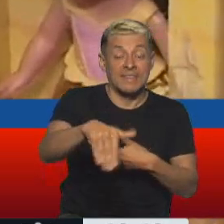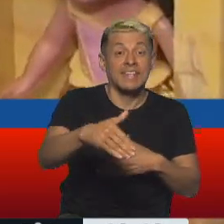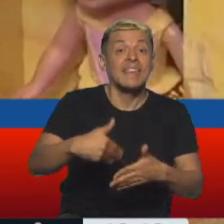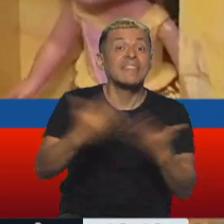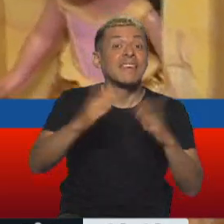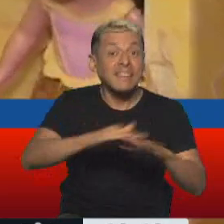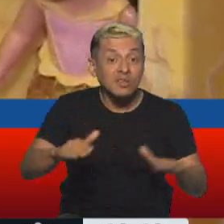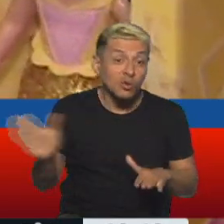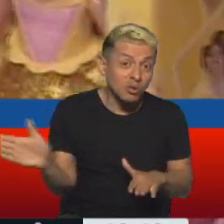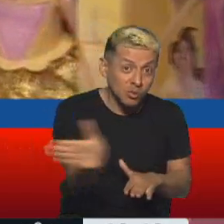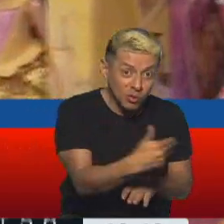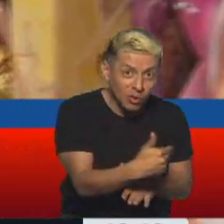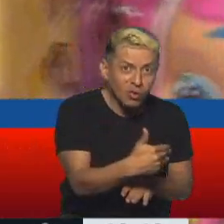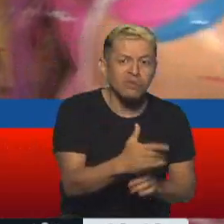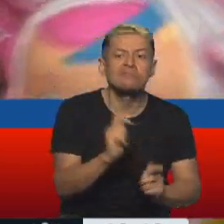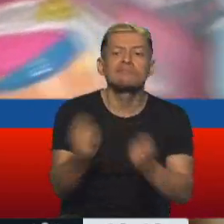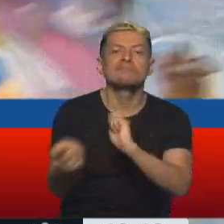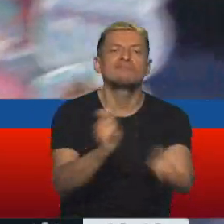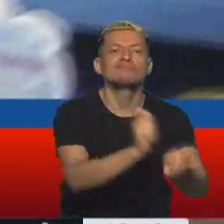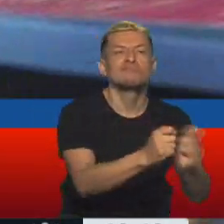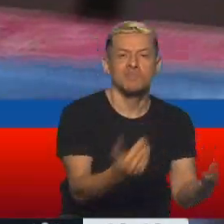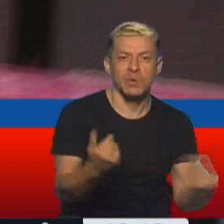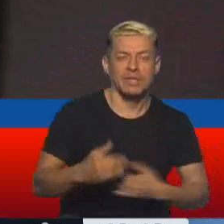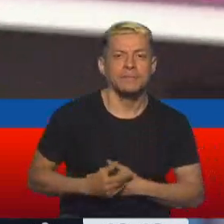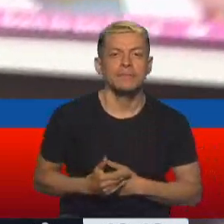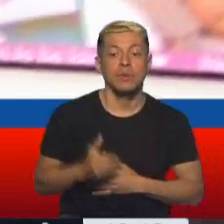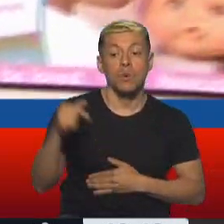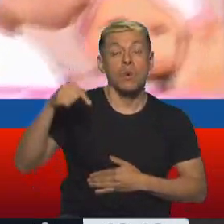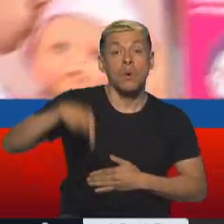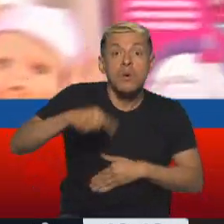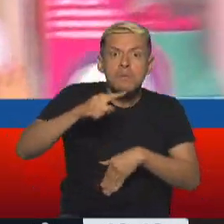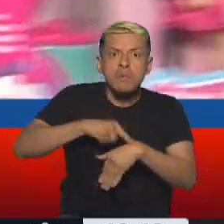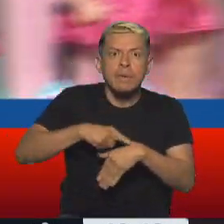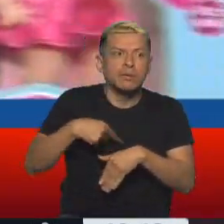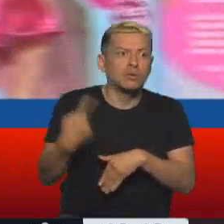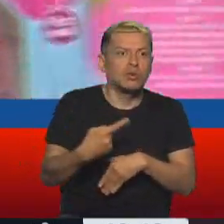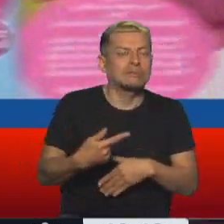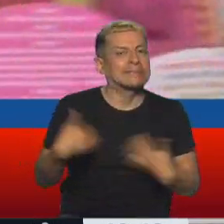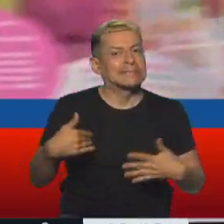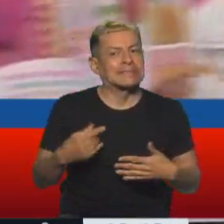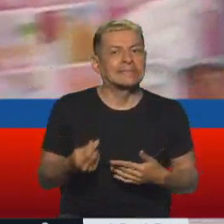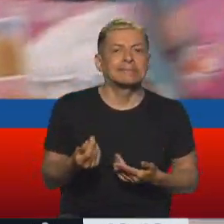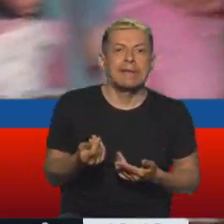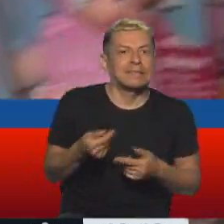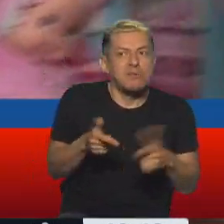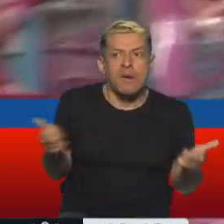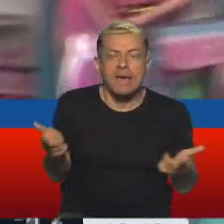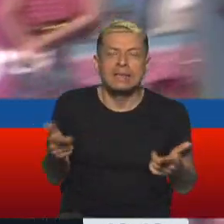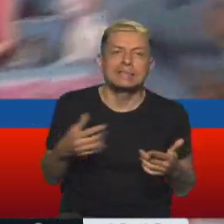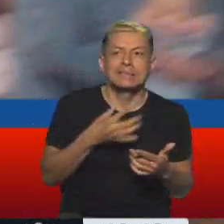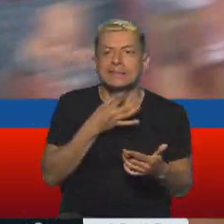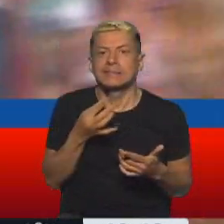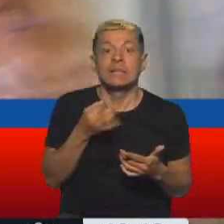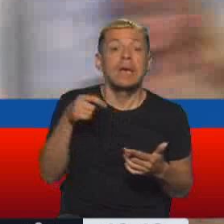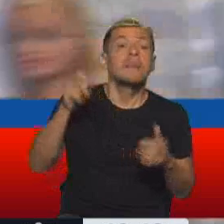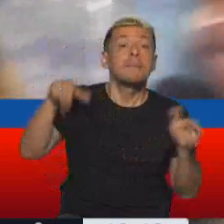los niños puedan recibir su regalo. En estos momentos de bolsillos complicados, ¿tenés el ahora 3,